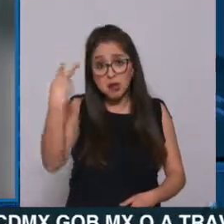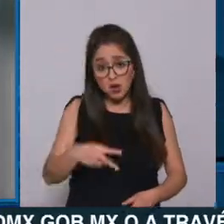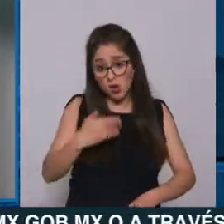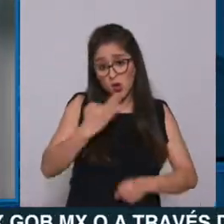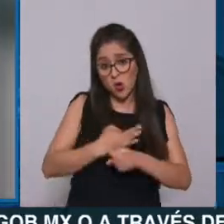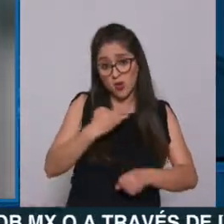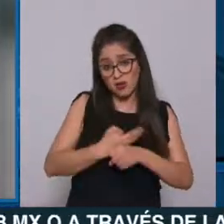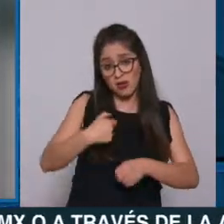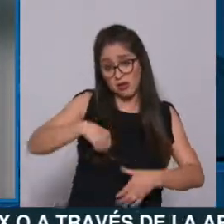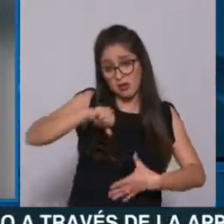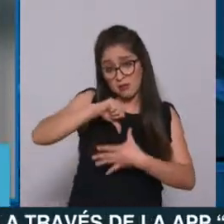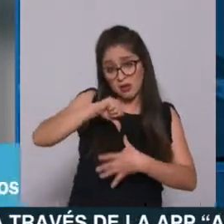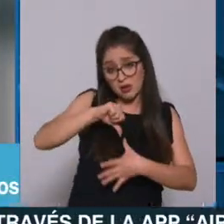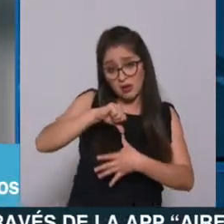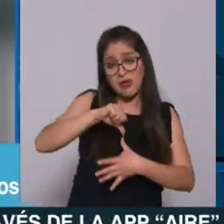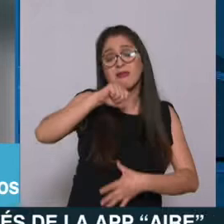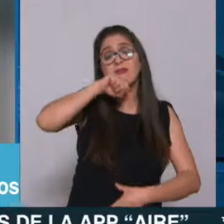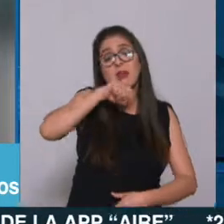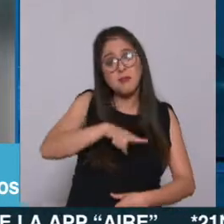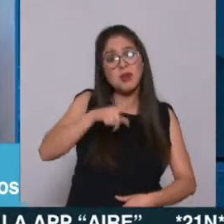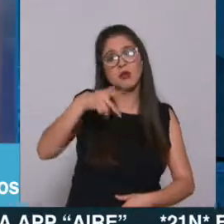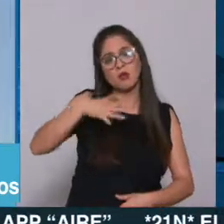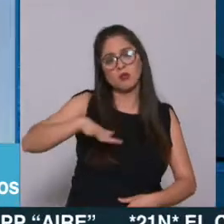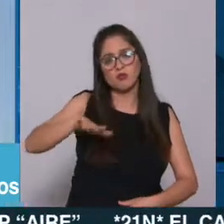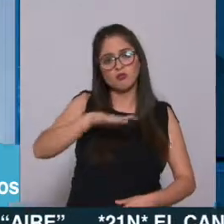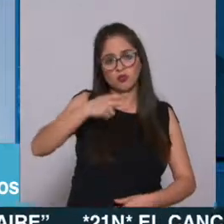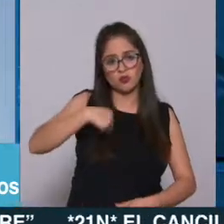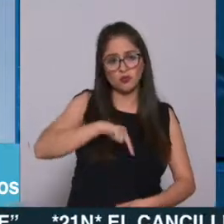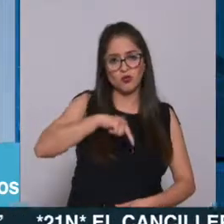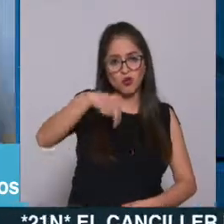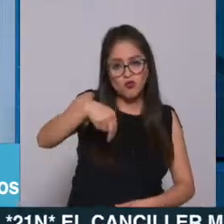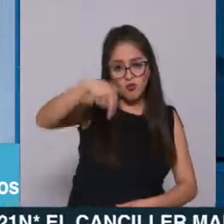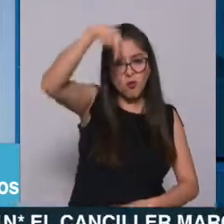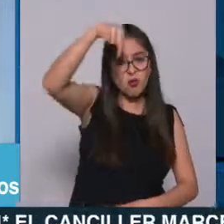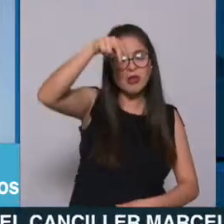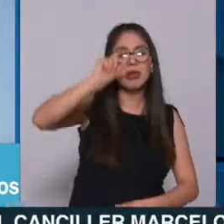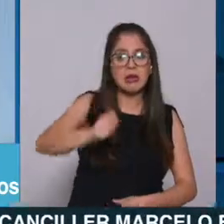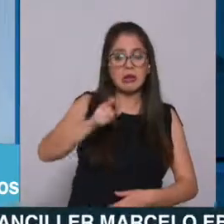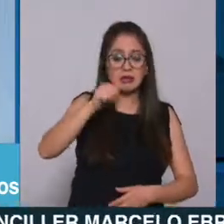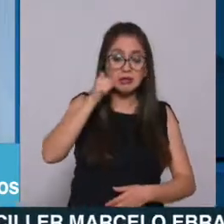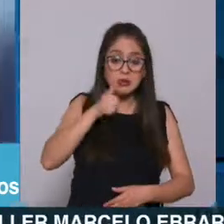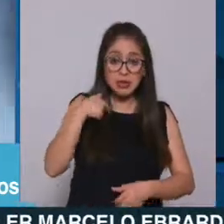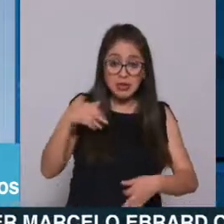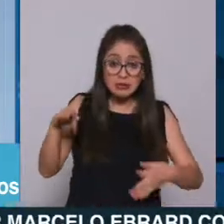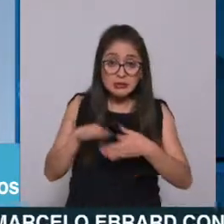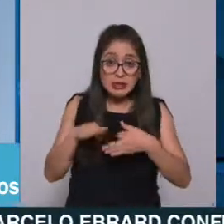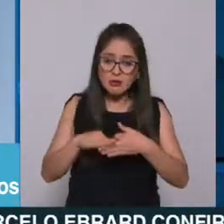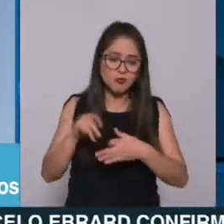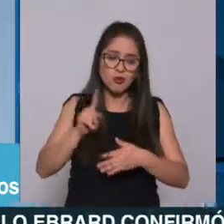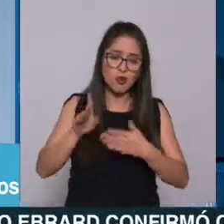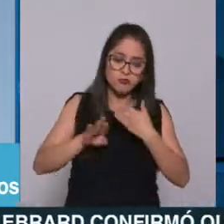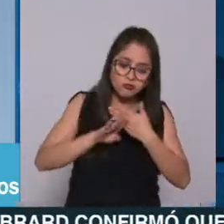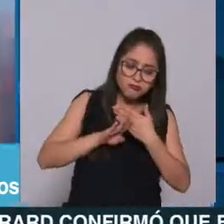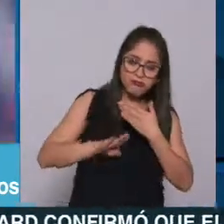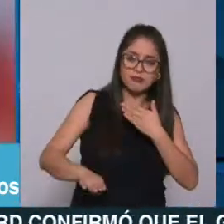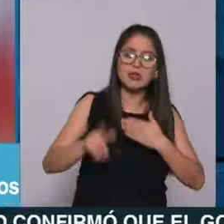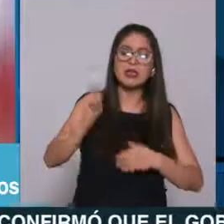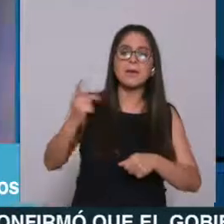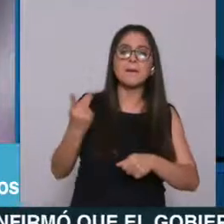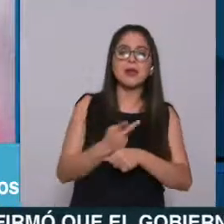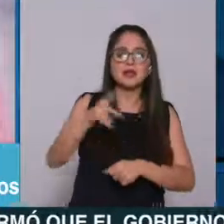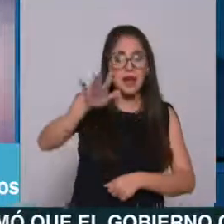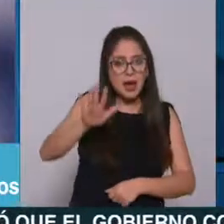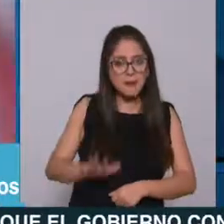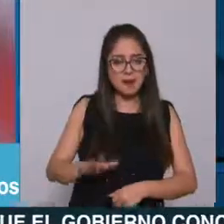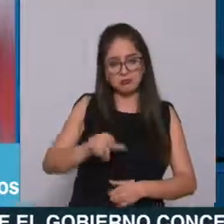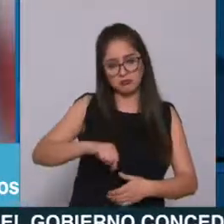en Latinoamérica, pues también estamos en la parte norte, estamos alejados, digamos, de este encono que se está viviendo, digamos, en Latinoamérica, pero